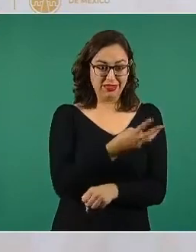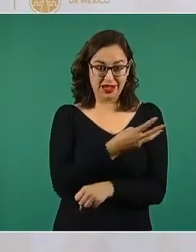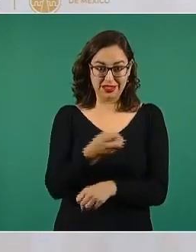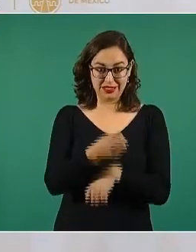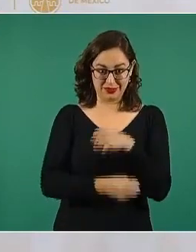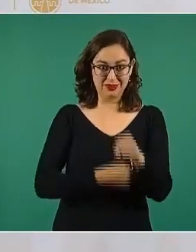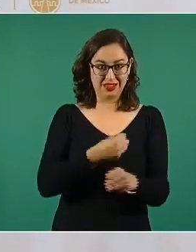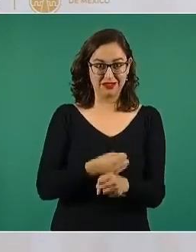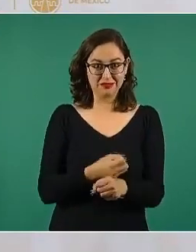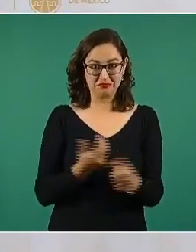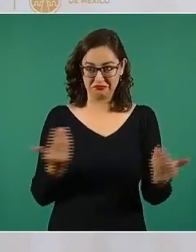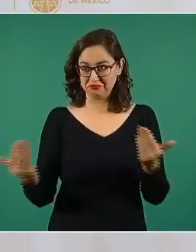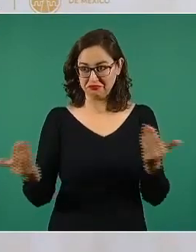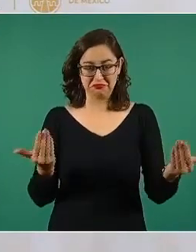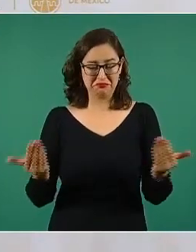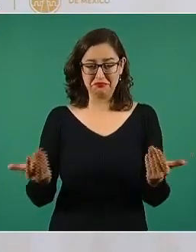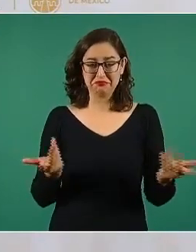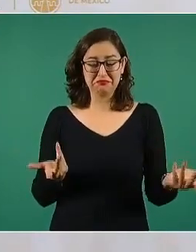empezó